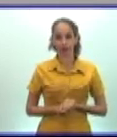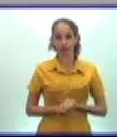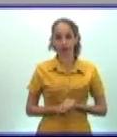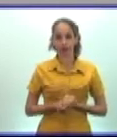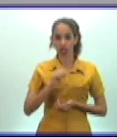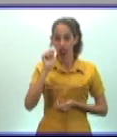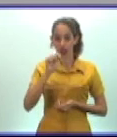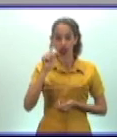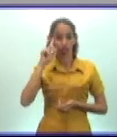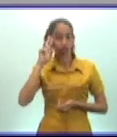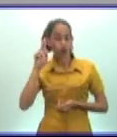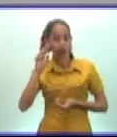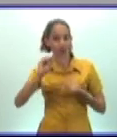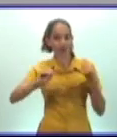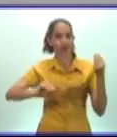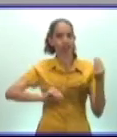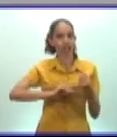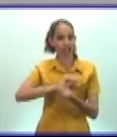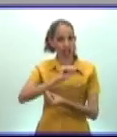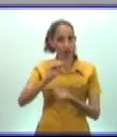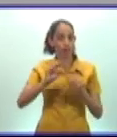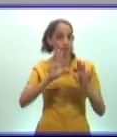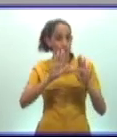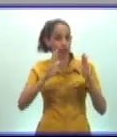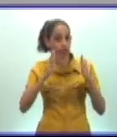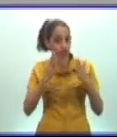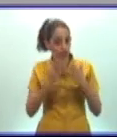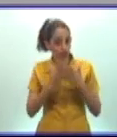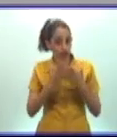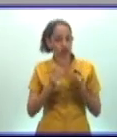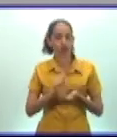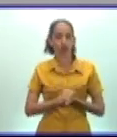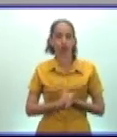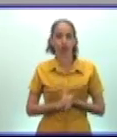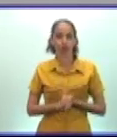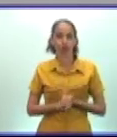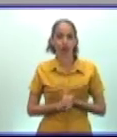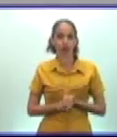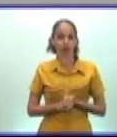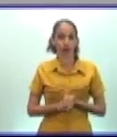Sustituimos, como hicimos en la clase de hoy, los valores funcionales, lo calculamos,